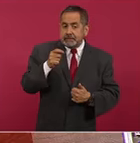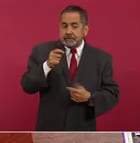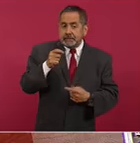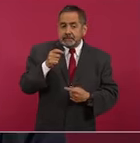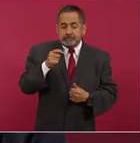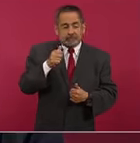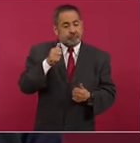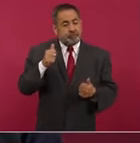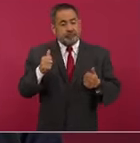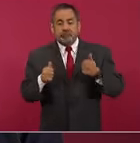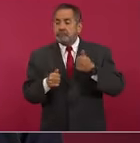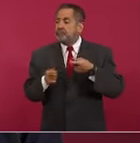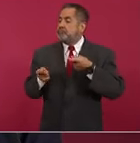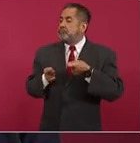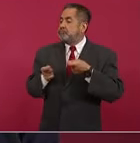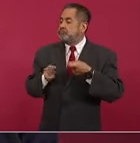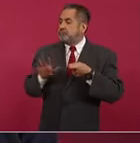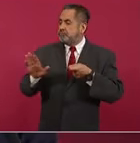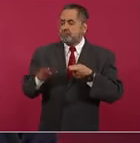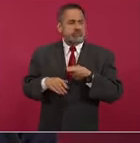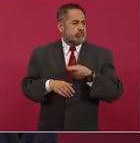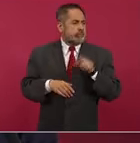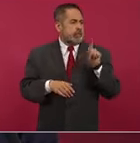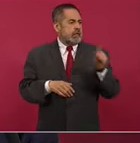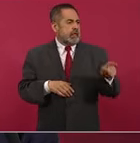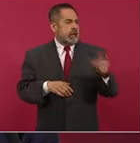llegaron a imponer presidentes.